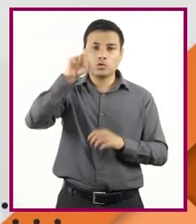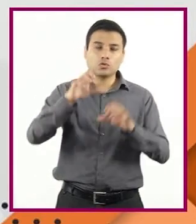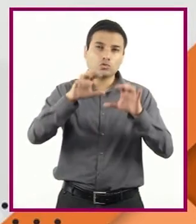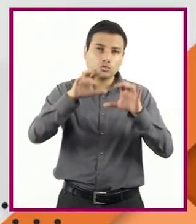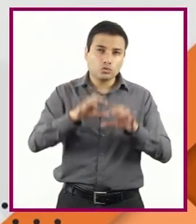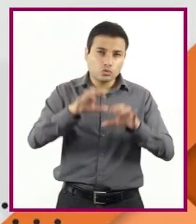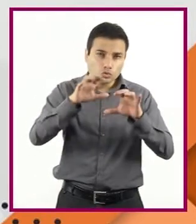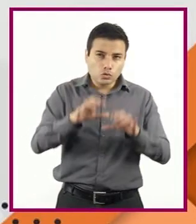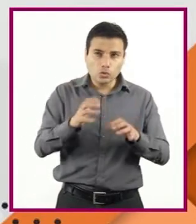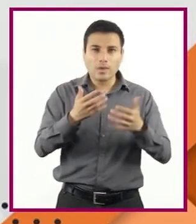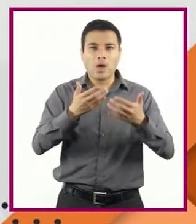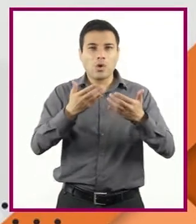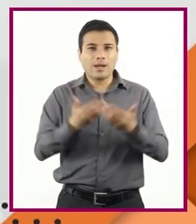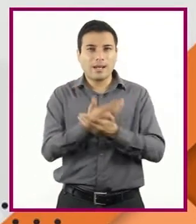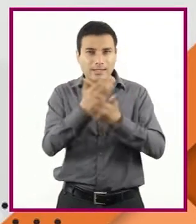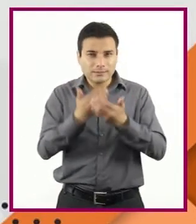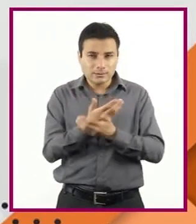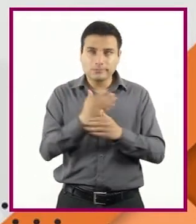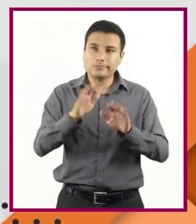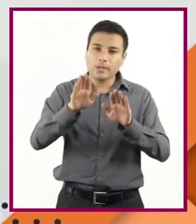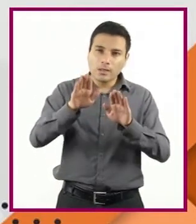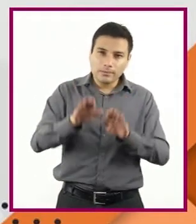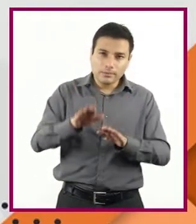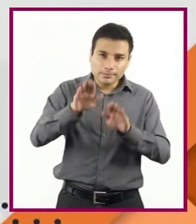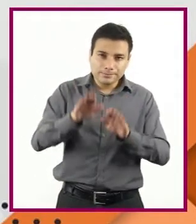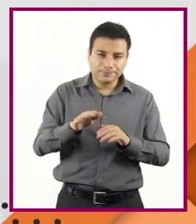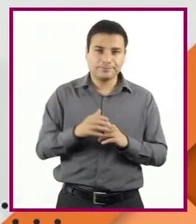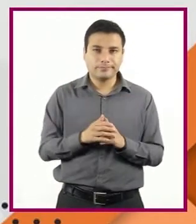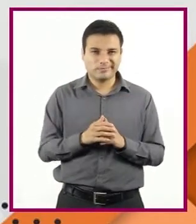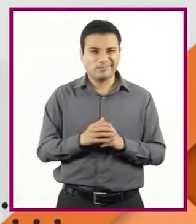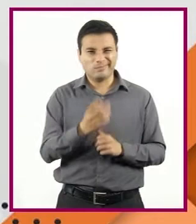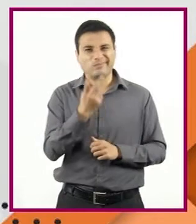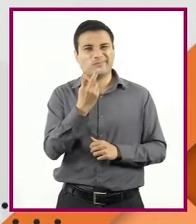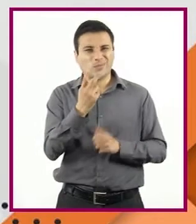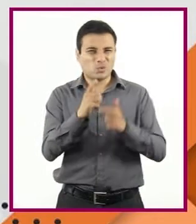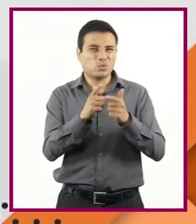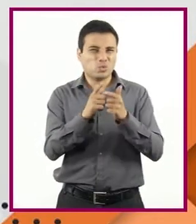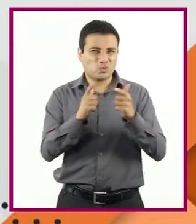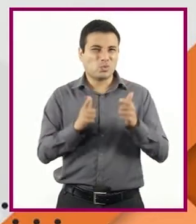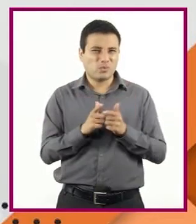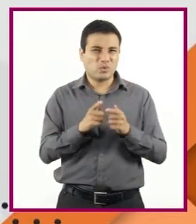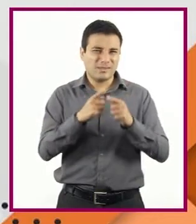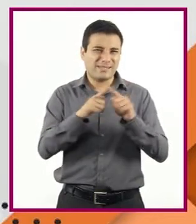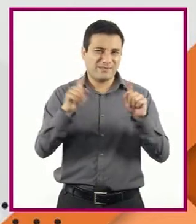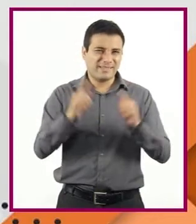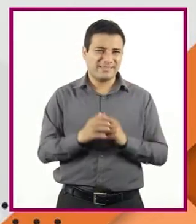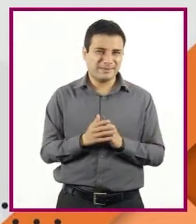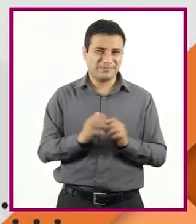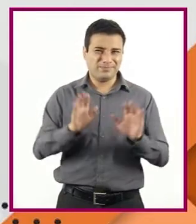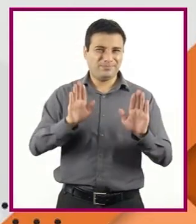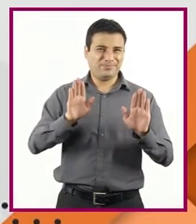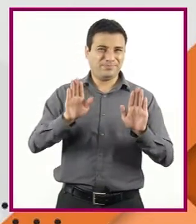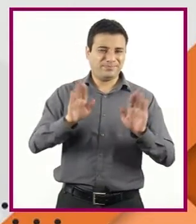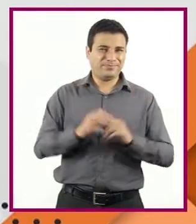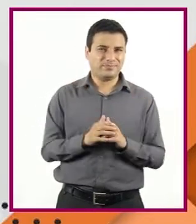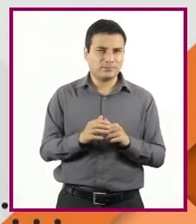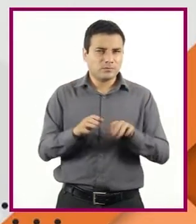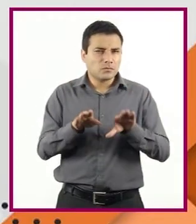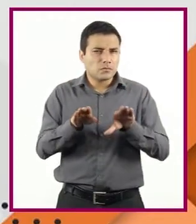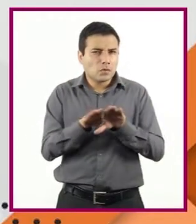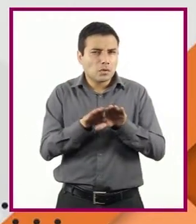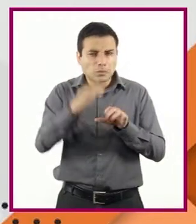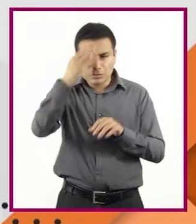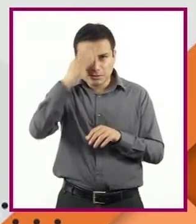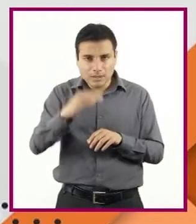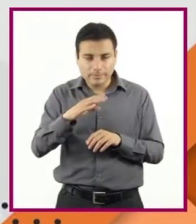fertilidad agrícola. Esta participación, diferenciada de nobles y masehuales en el ritual, puede comprobarse al examinar